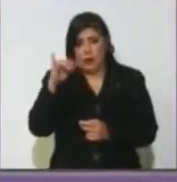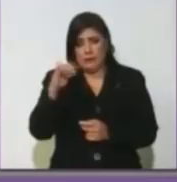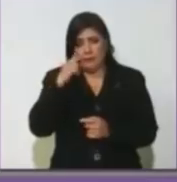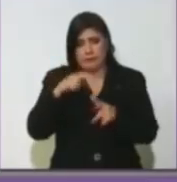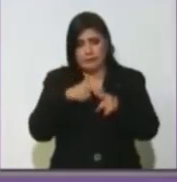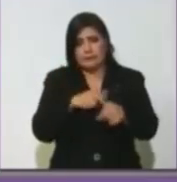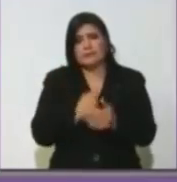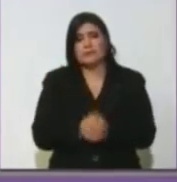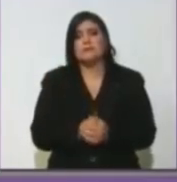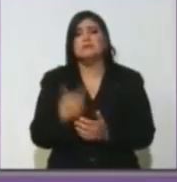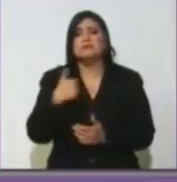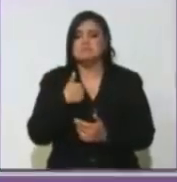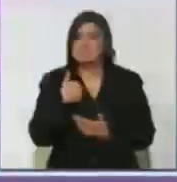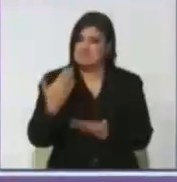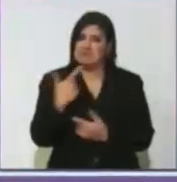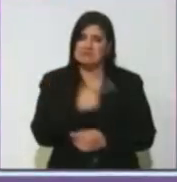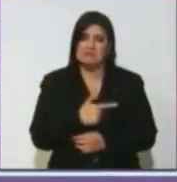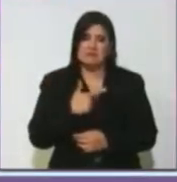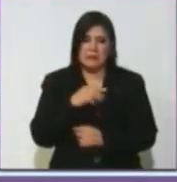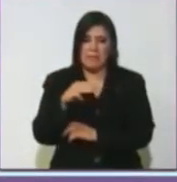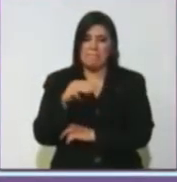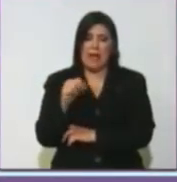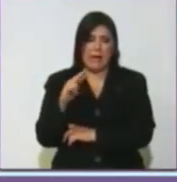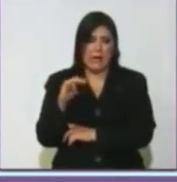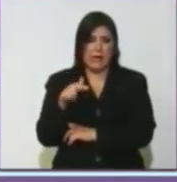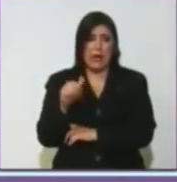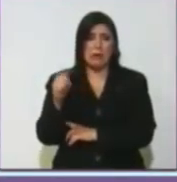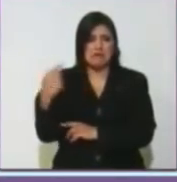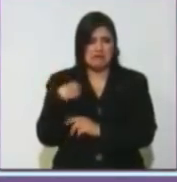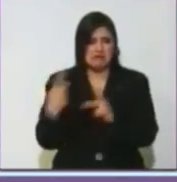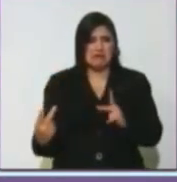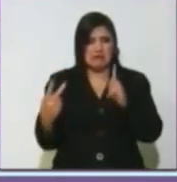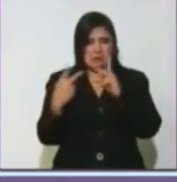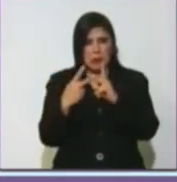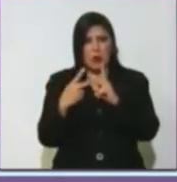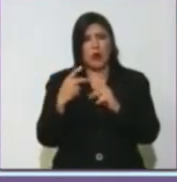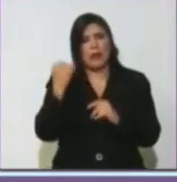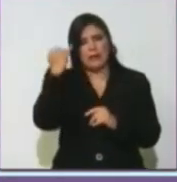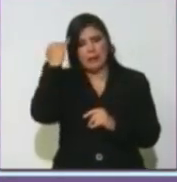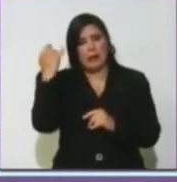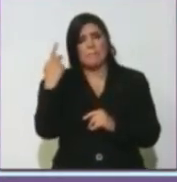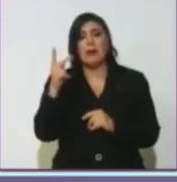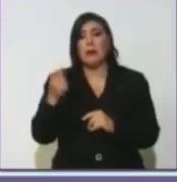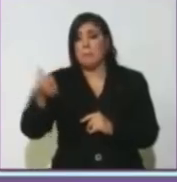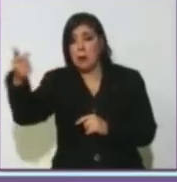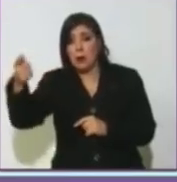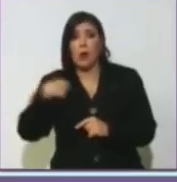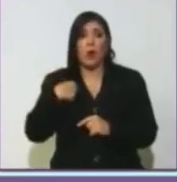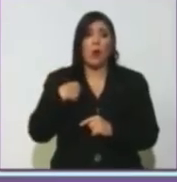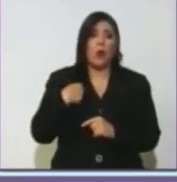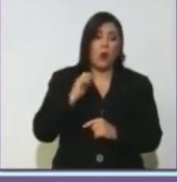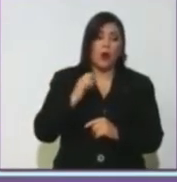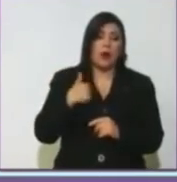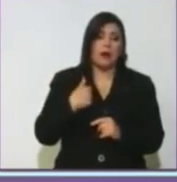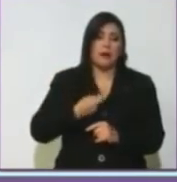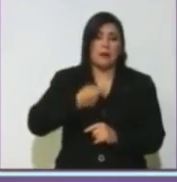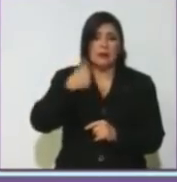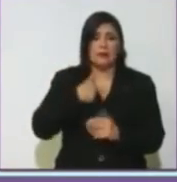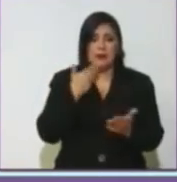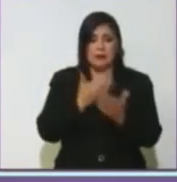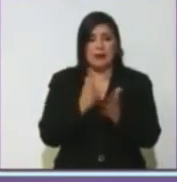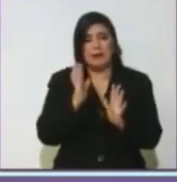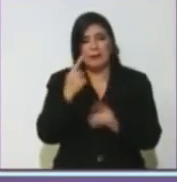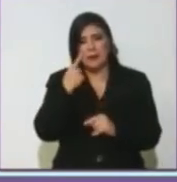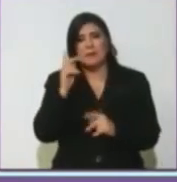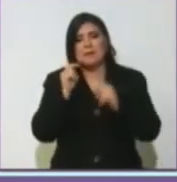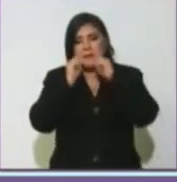me da mucho gusto marianas coincidamos en nuestras propuestas aunque no sé quién fue primero si fue este estudio fue fui